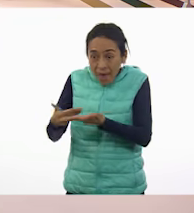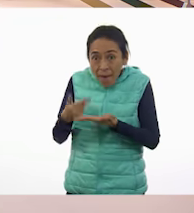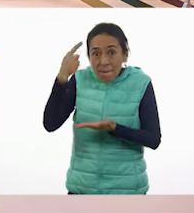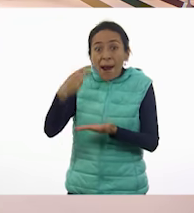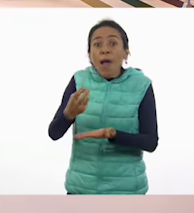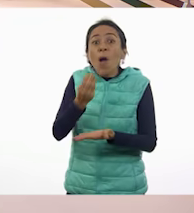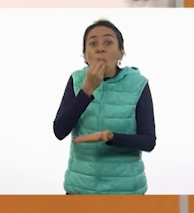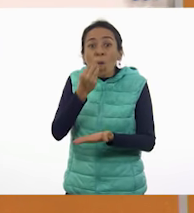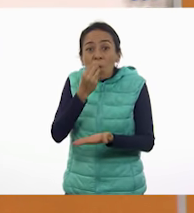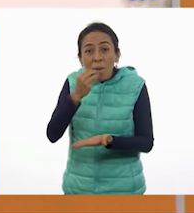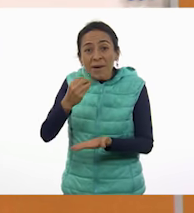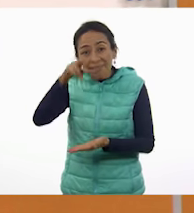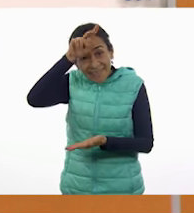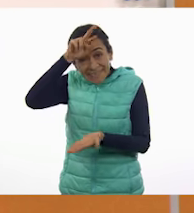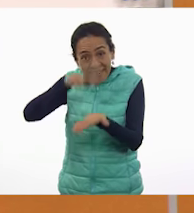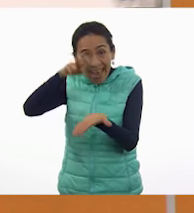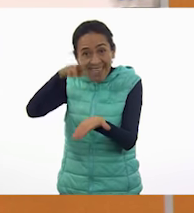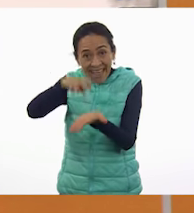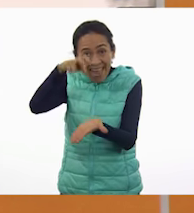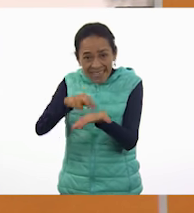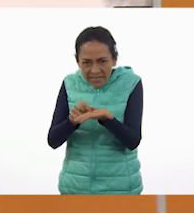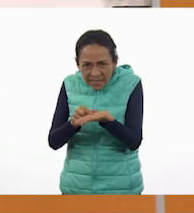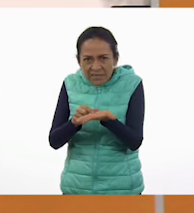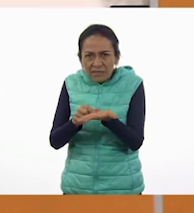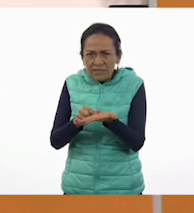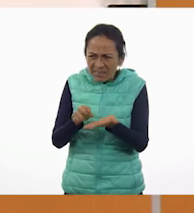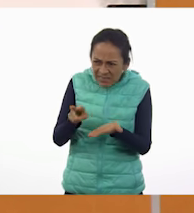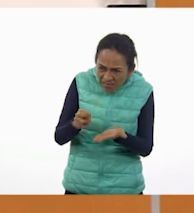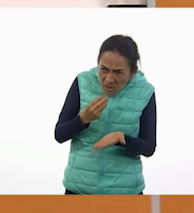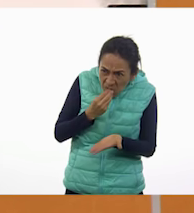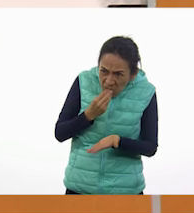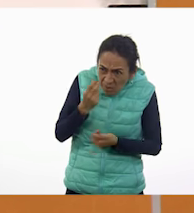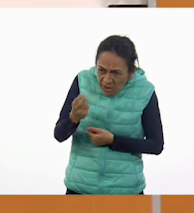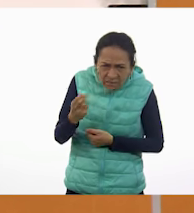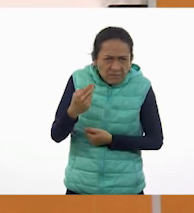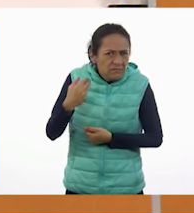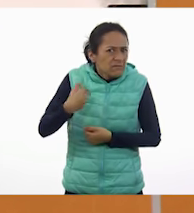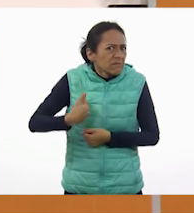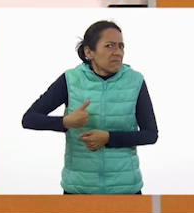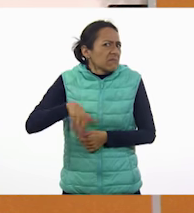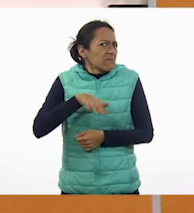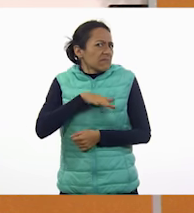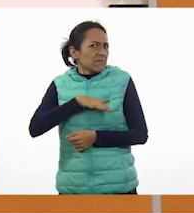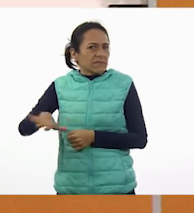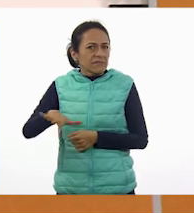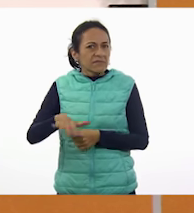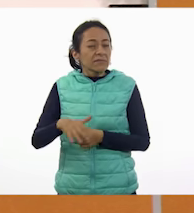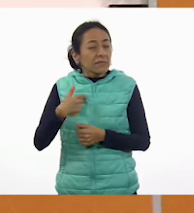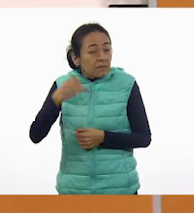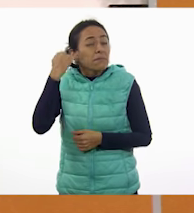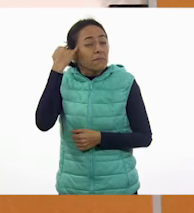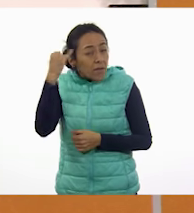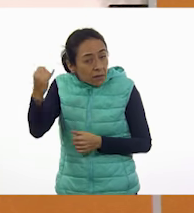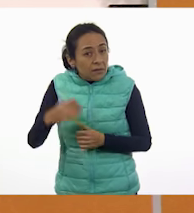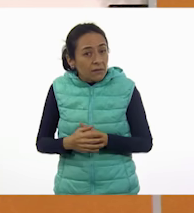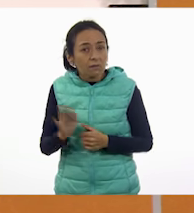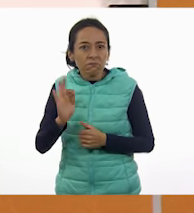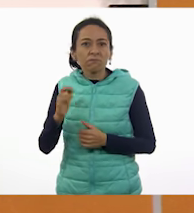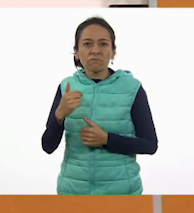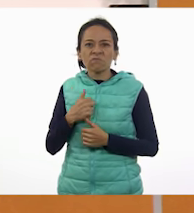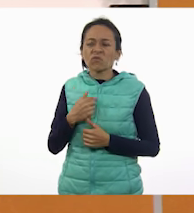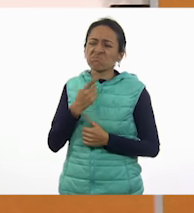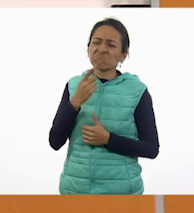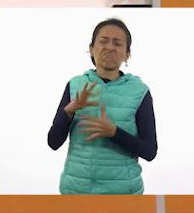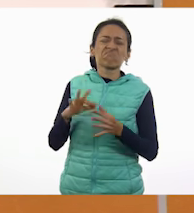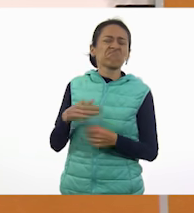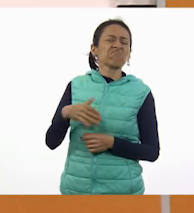Pero si yo hubiera dicho, ay, no, yo no me junto con ella porque come chapulines, pues hasta hubiera podido decir cosas que lastimaran su dignidad y